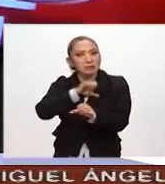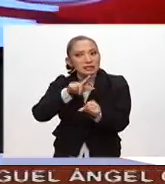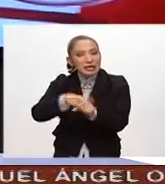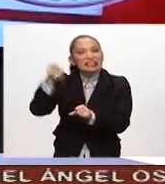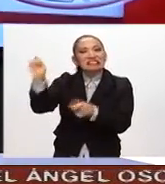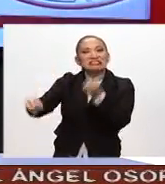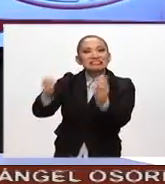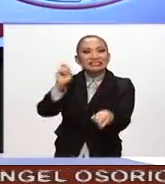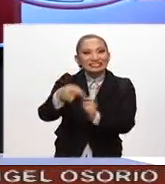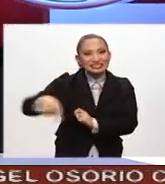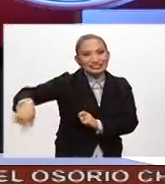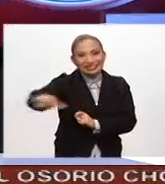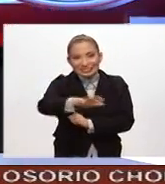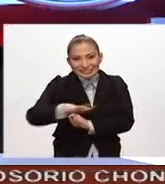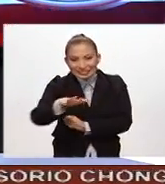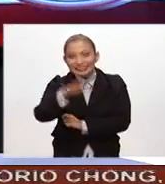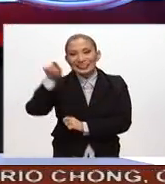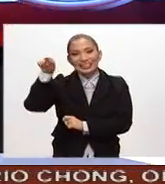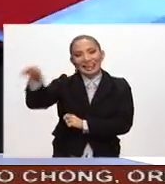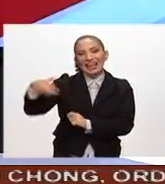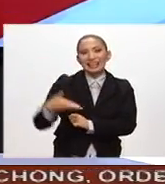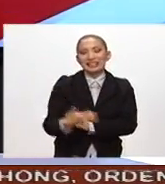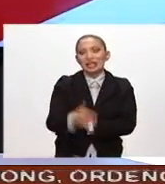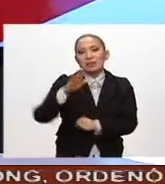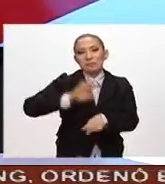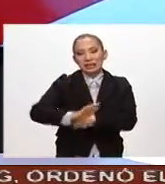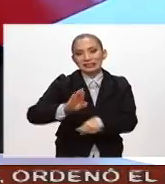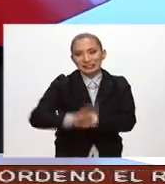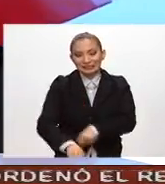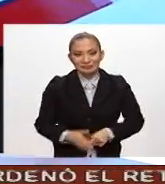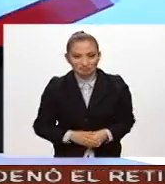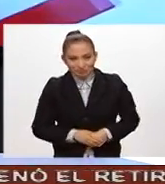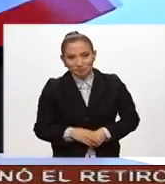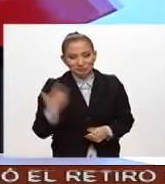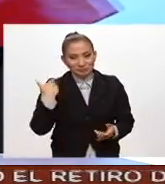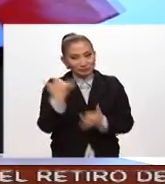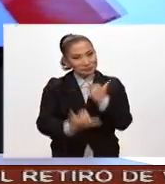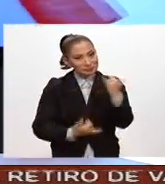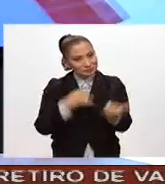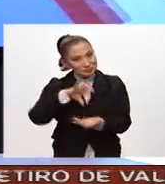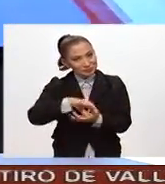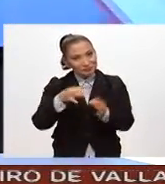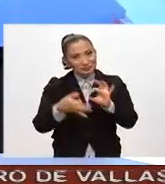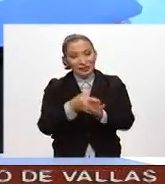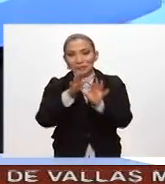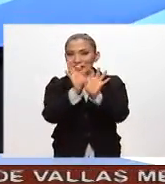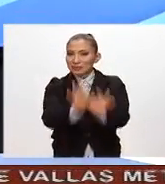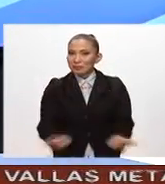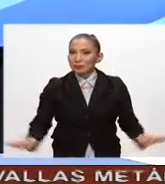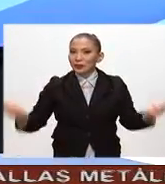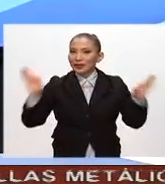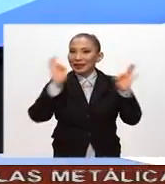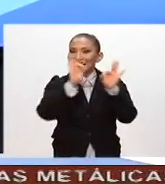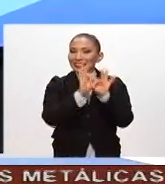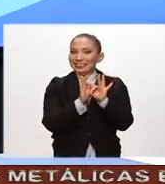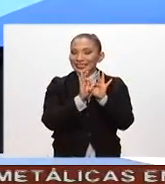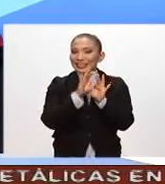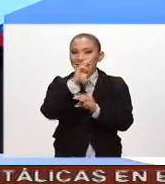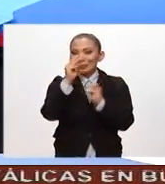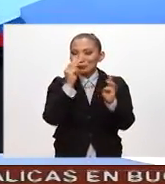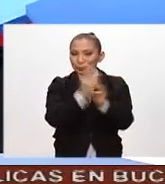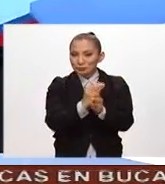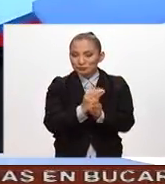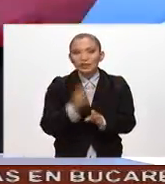especiales sobre lo que está sucediendo allá en Río de Janeiro, la justa deportiva pues más importante de todo el